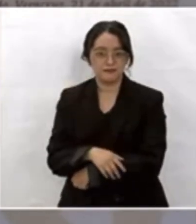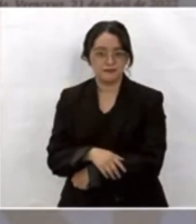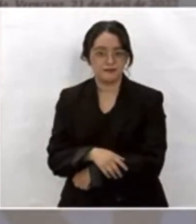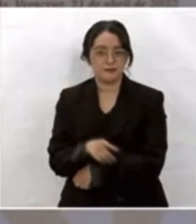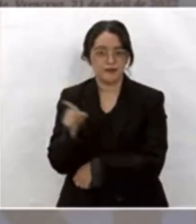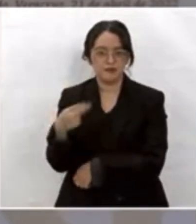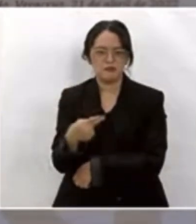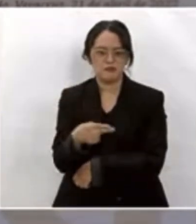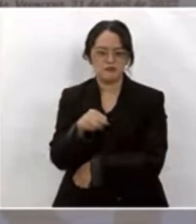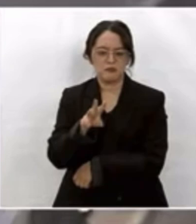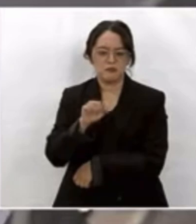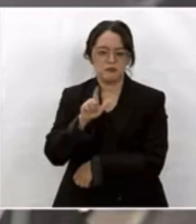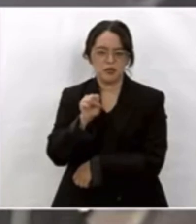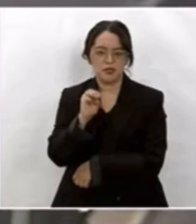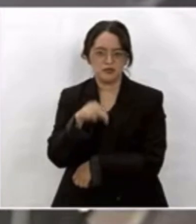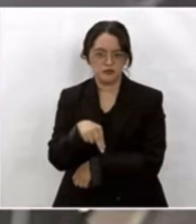Woodrow Wilson,